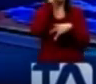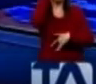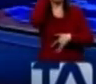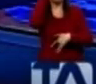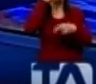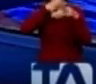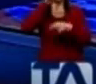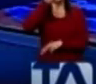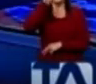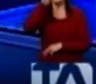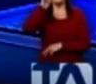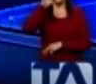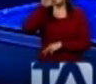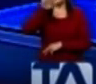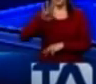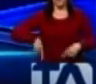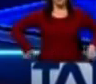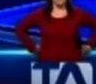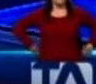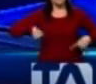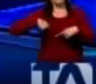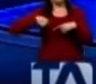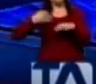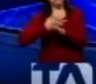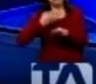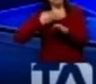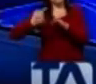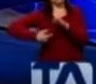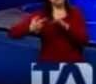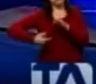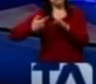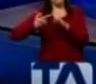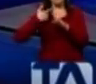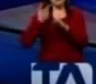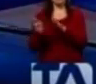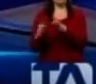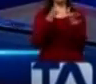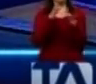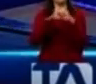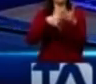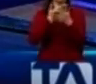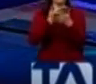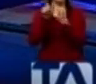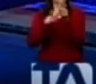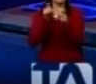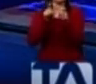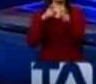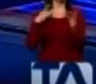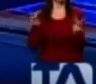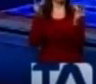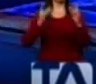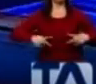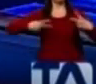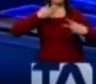que afecta directamente a los riñones. No existe un tratamiento definitivo que logre acabar con la enfermedad, pero sí hábitos que ayudan a mejorar la calidad de